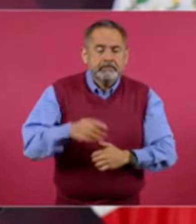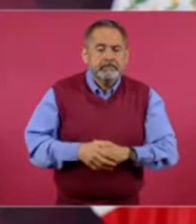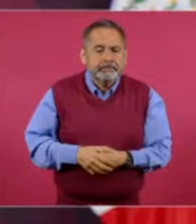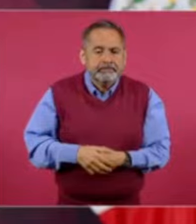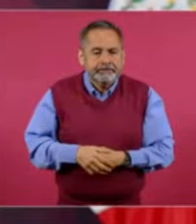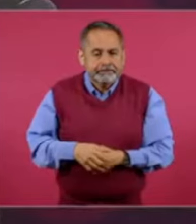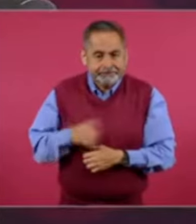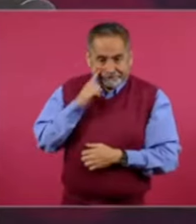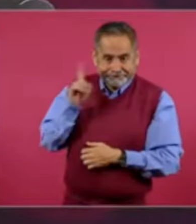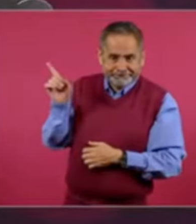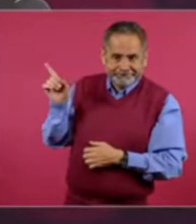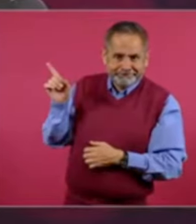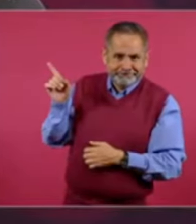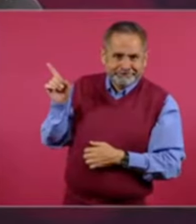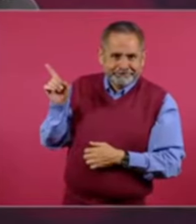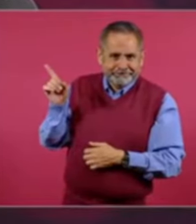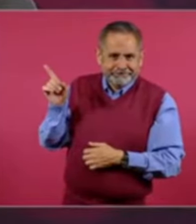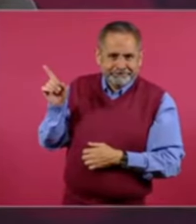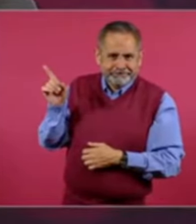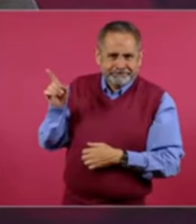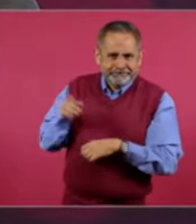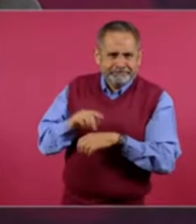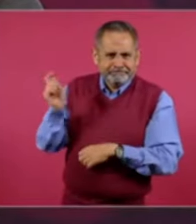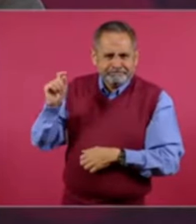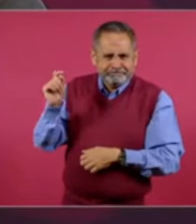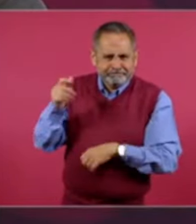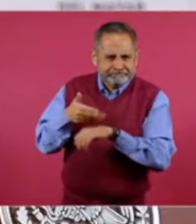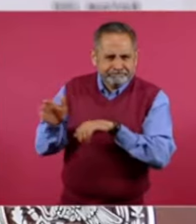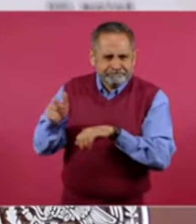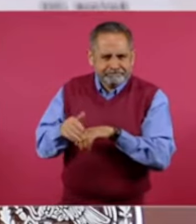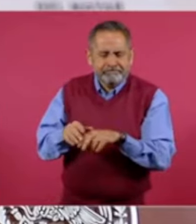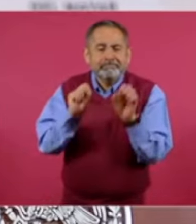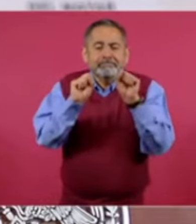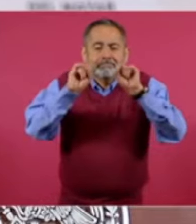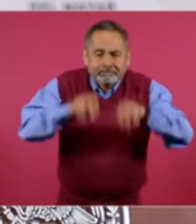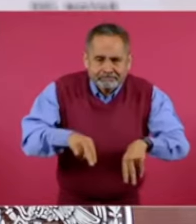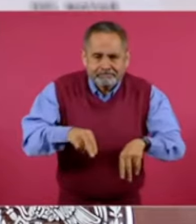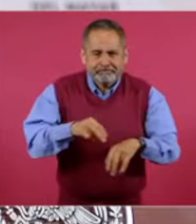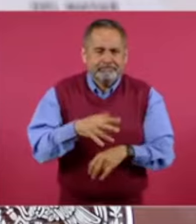pañuelito blanco en corrupción.